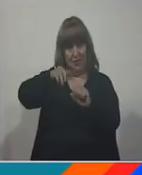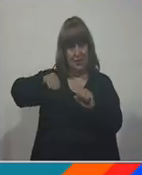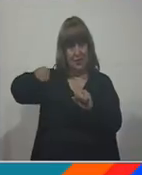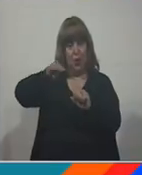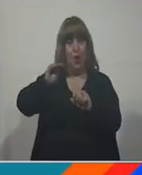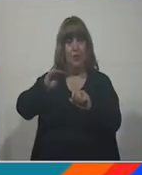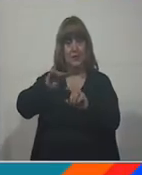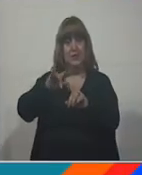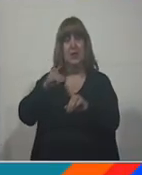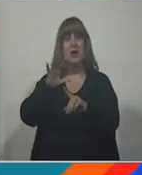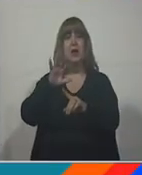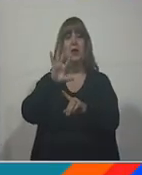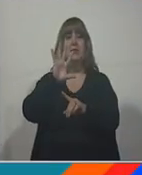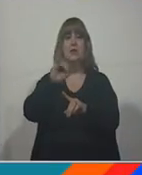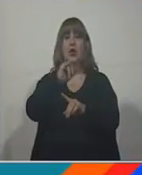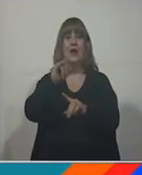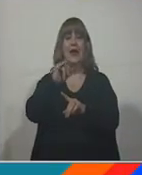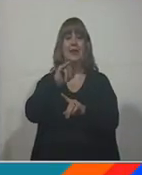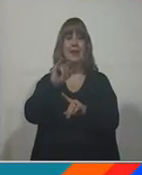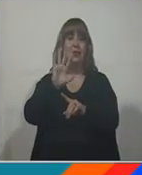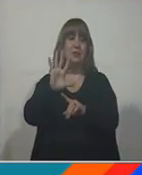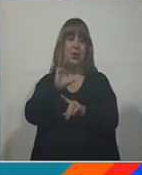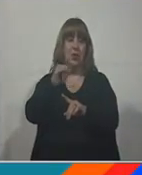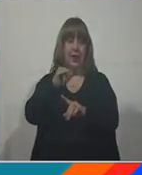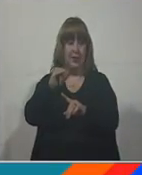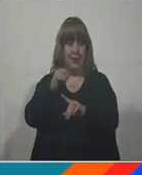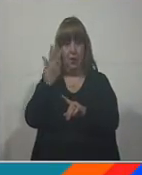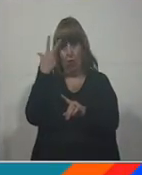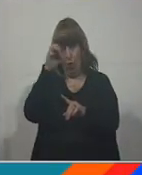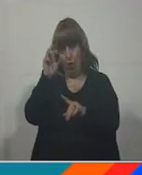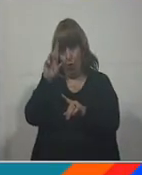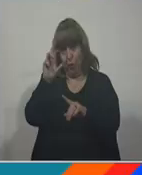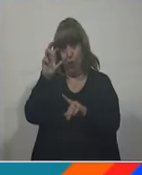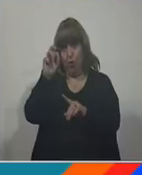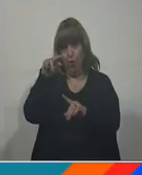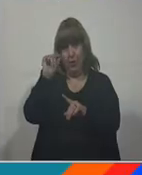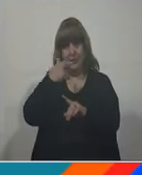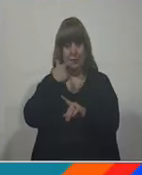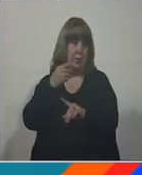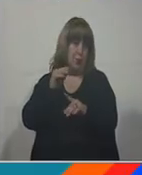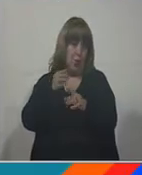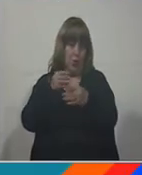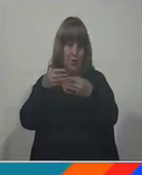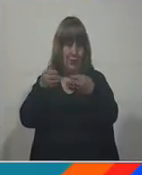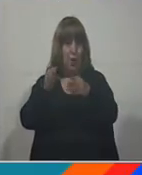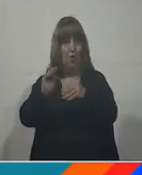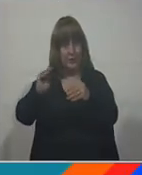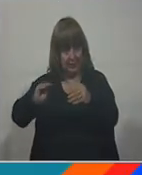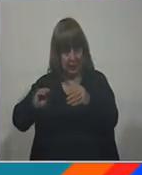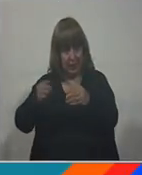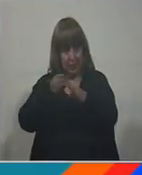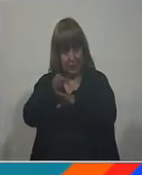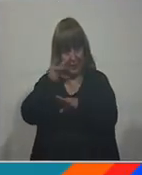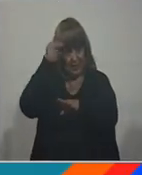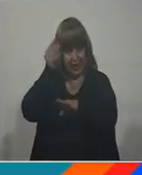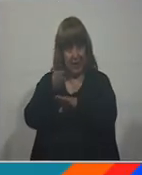argentino, 5 grados bajo cero. 5 grados bajo cero. Bueno, eso tiene que ver con con este viento, con esta